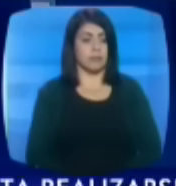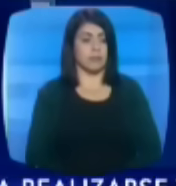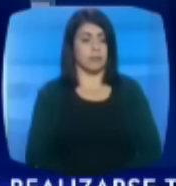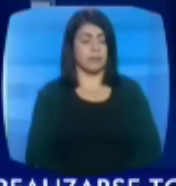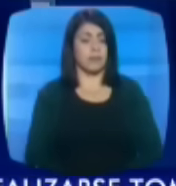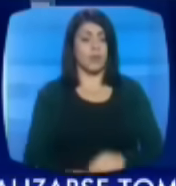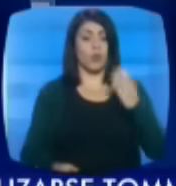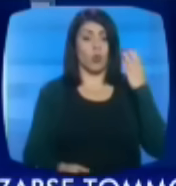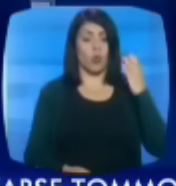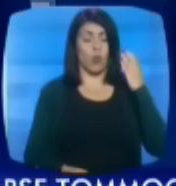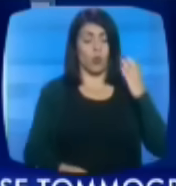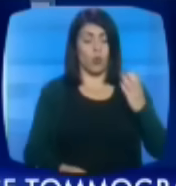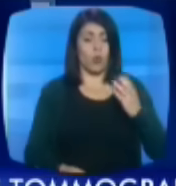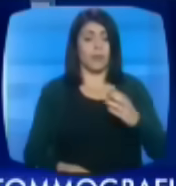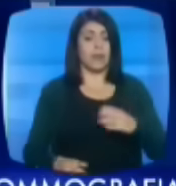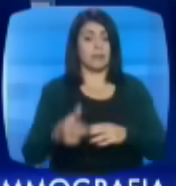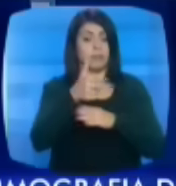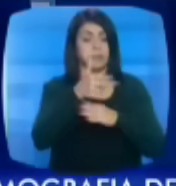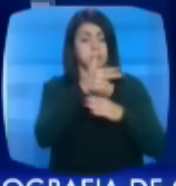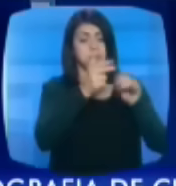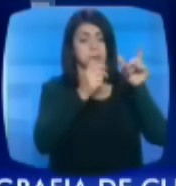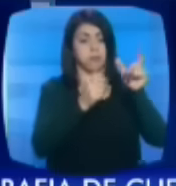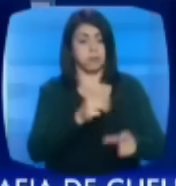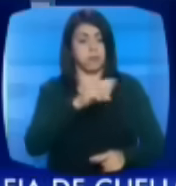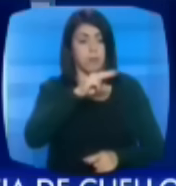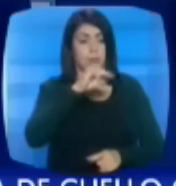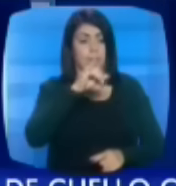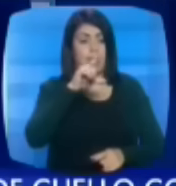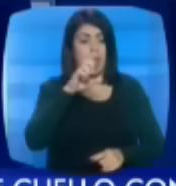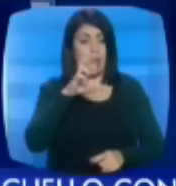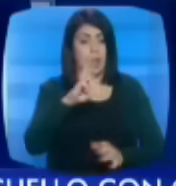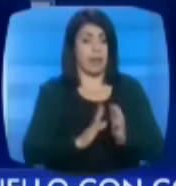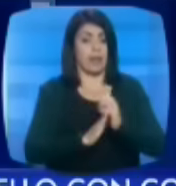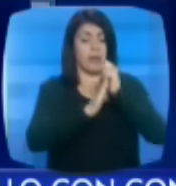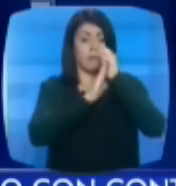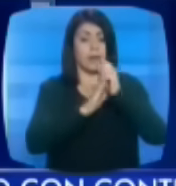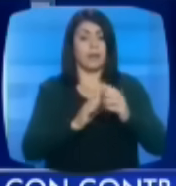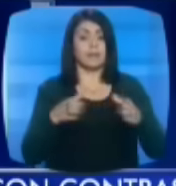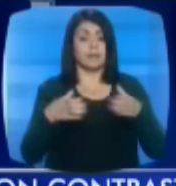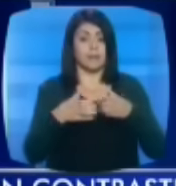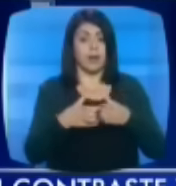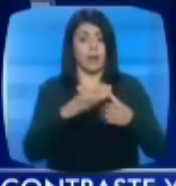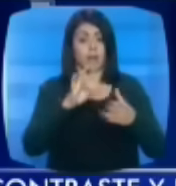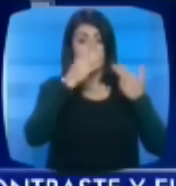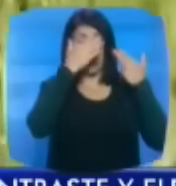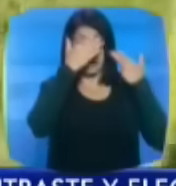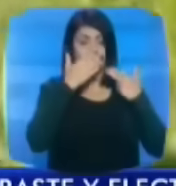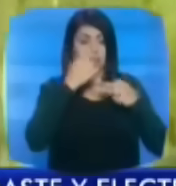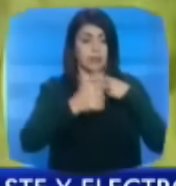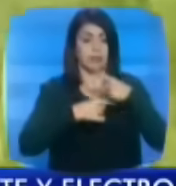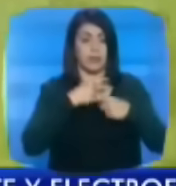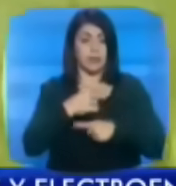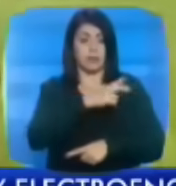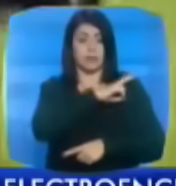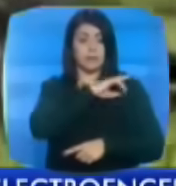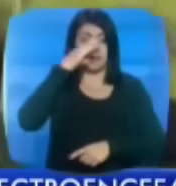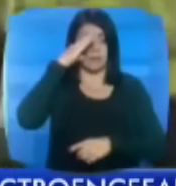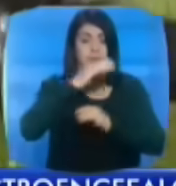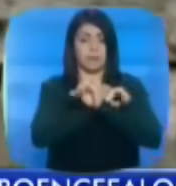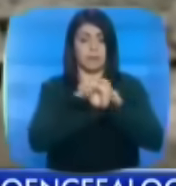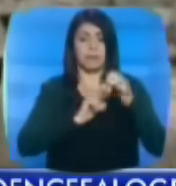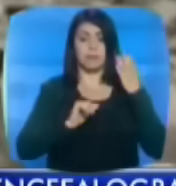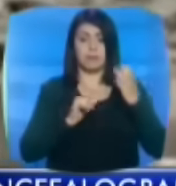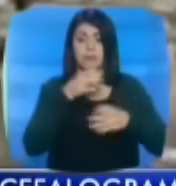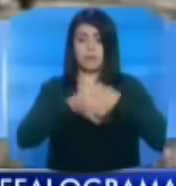Nos vamos a Colombia. El ejército abatió a alias Miller, cabecilla de las disidencias de la FARC. El comandante del ejército